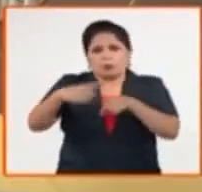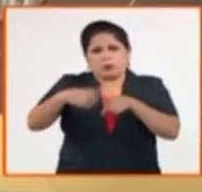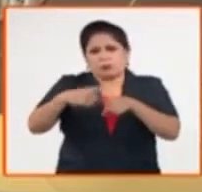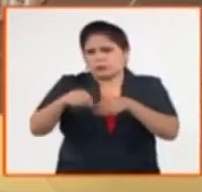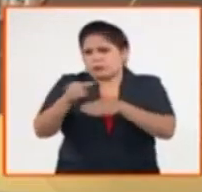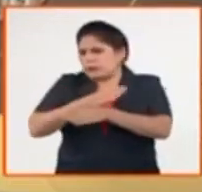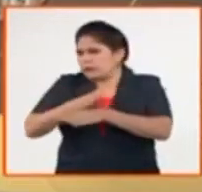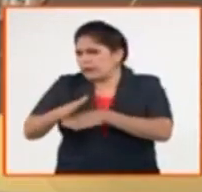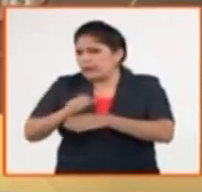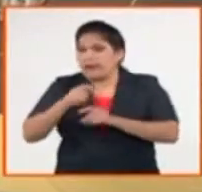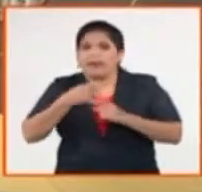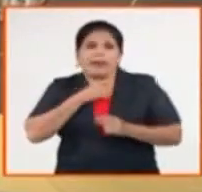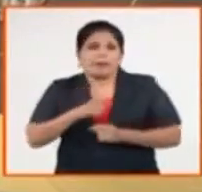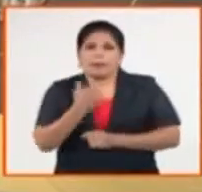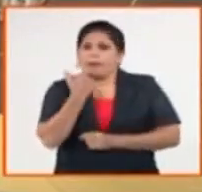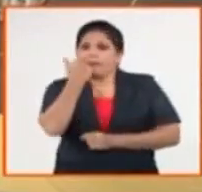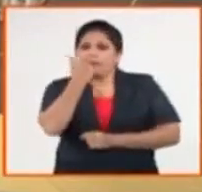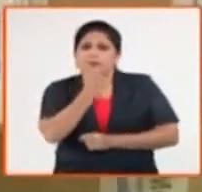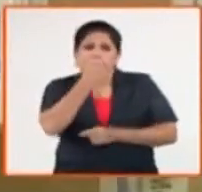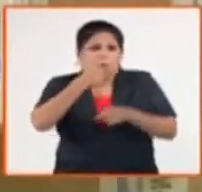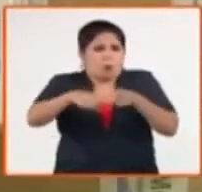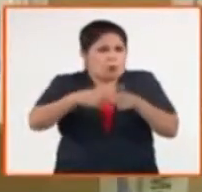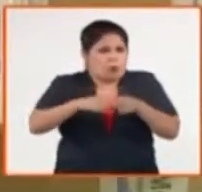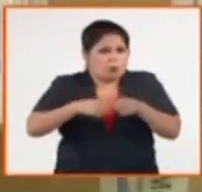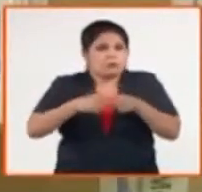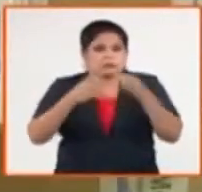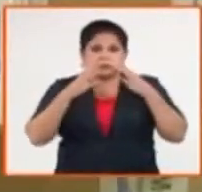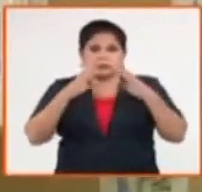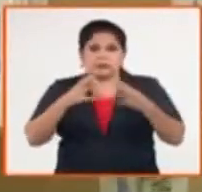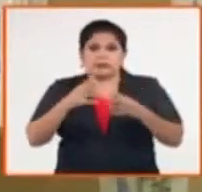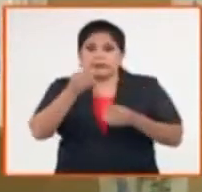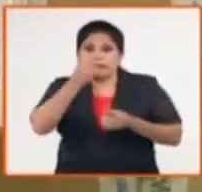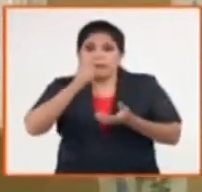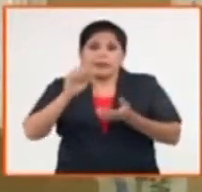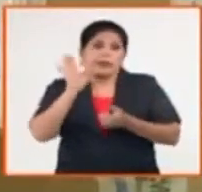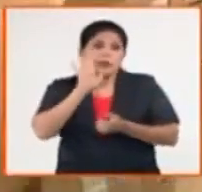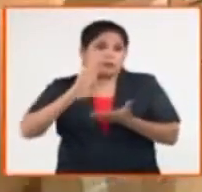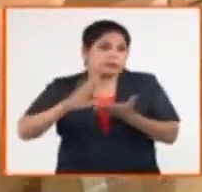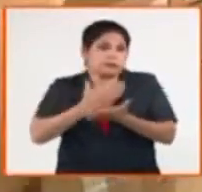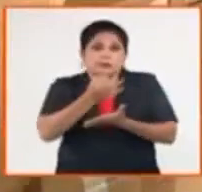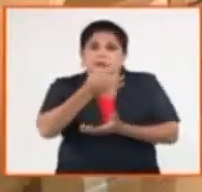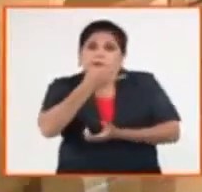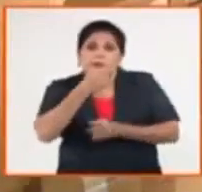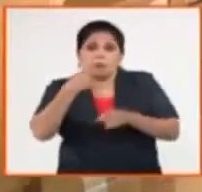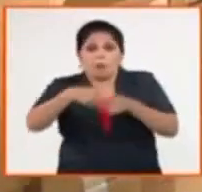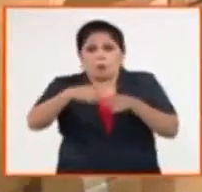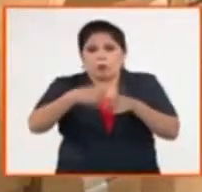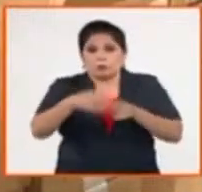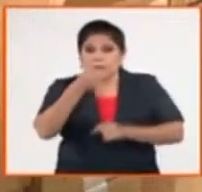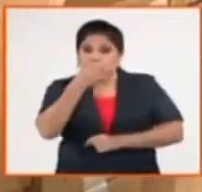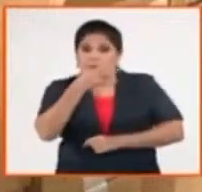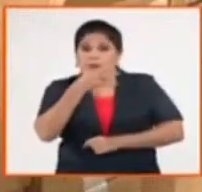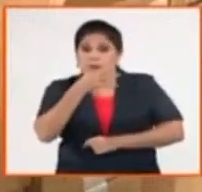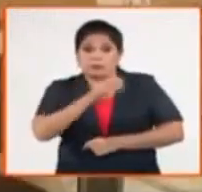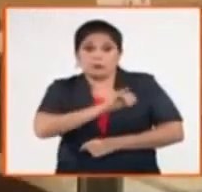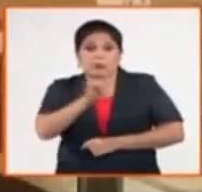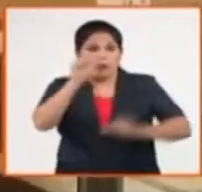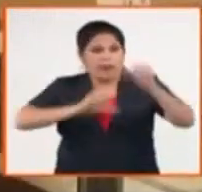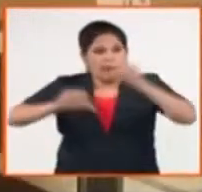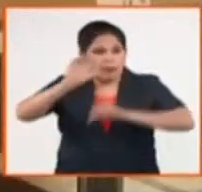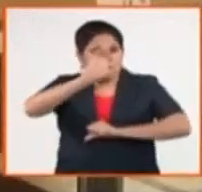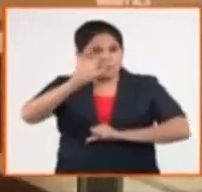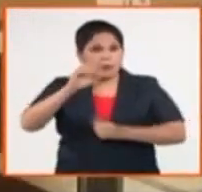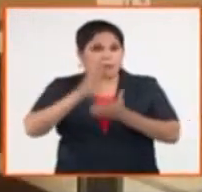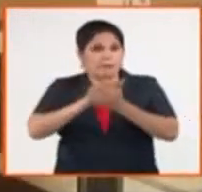la COVID que hemos ido recibiendo, ya sea antibióticos, los interferones, un grupo de medicamentos, los reactivos del laboratorio Mariel,